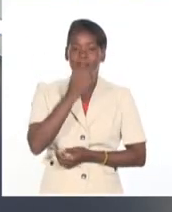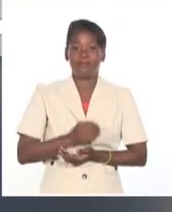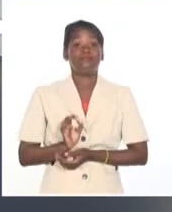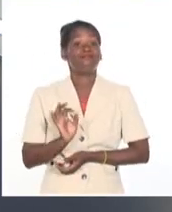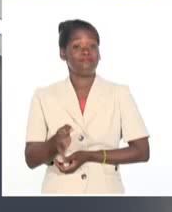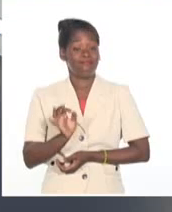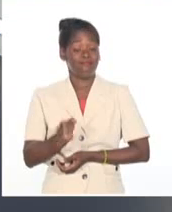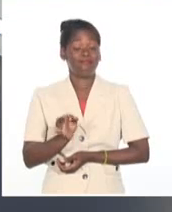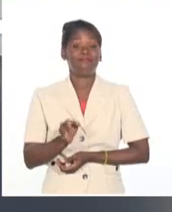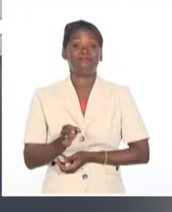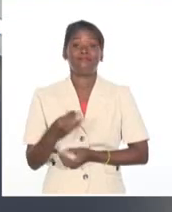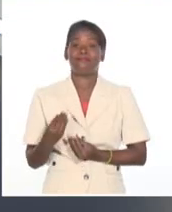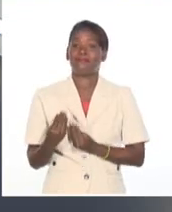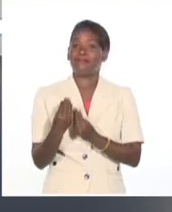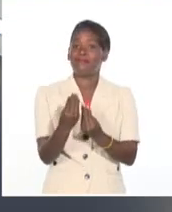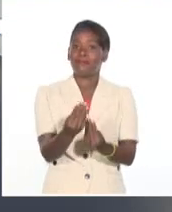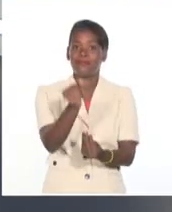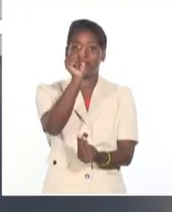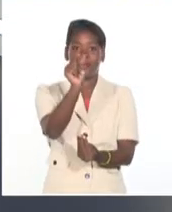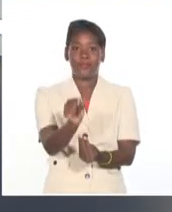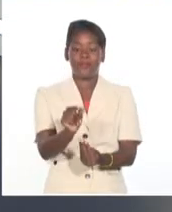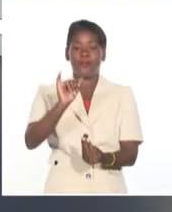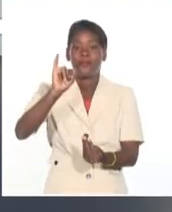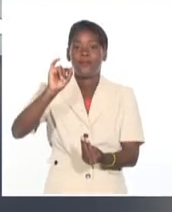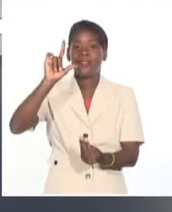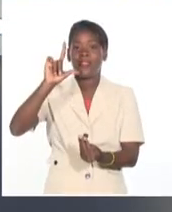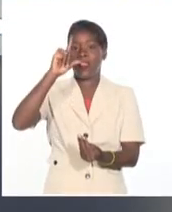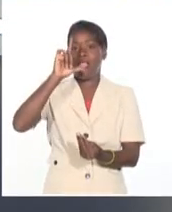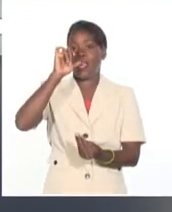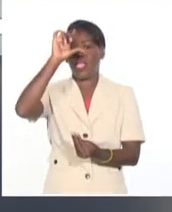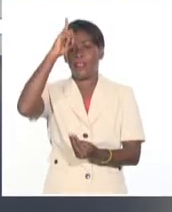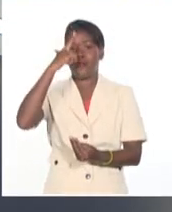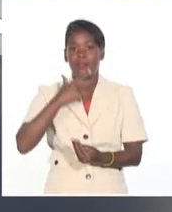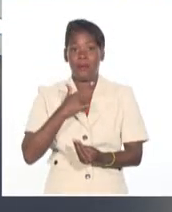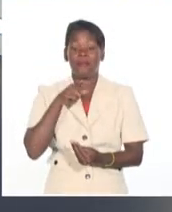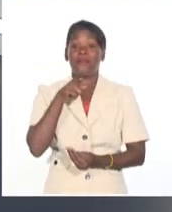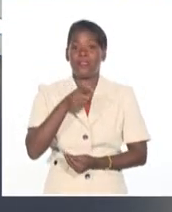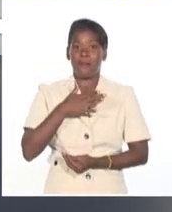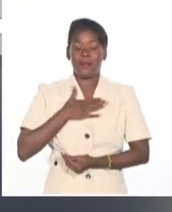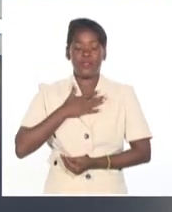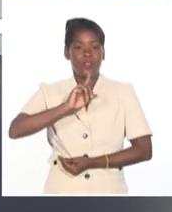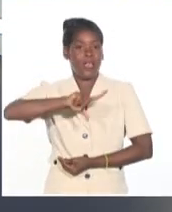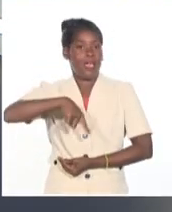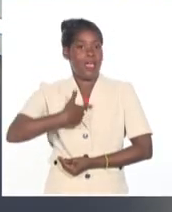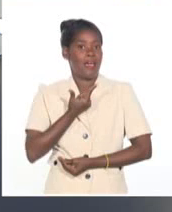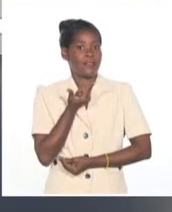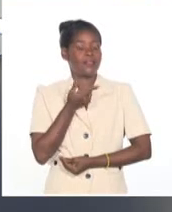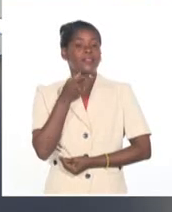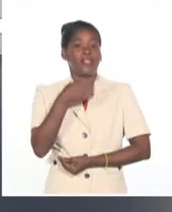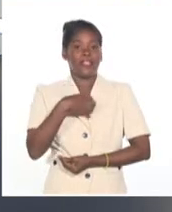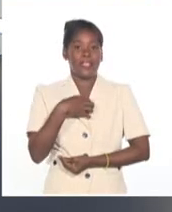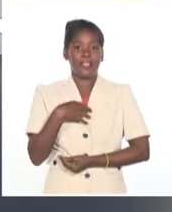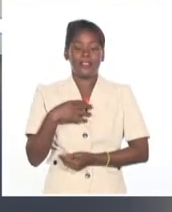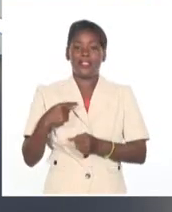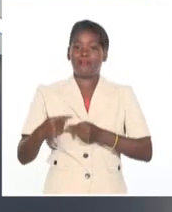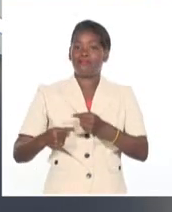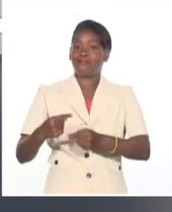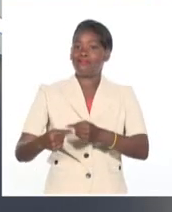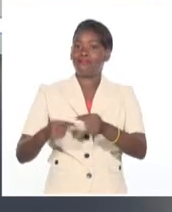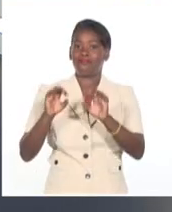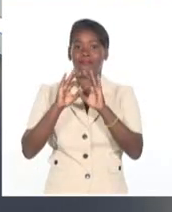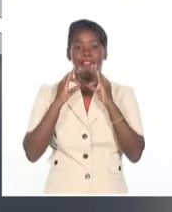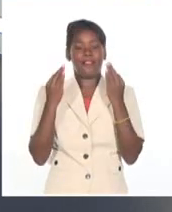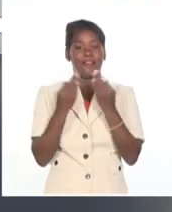jornada a Hilda Venero. Estamos hablando de una artista heredera de una tradición familiar en esta expresión de las